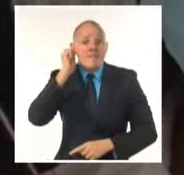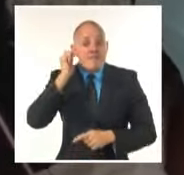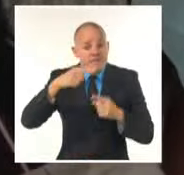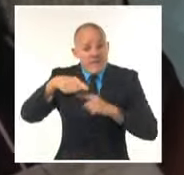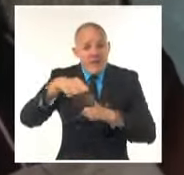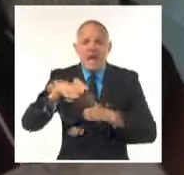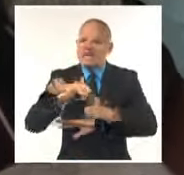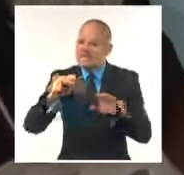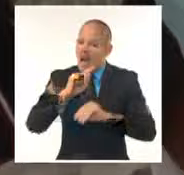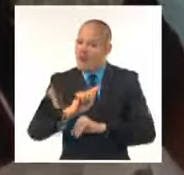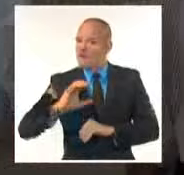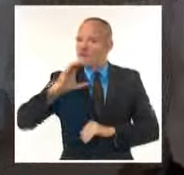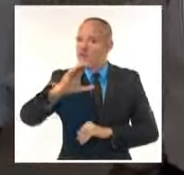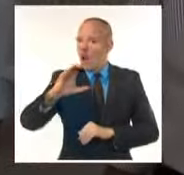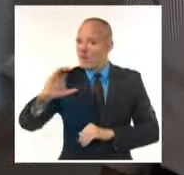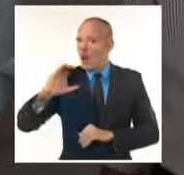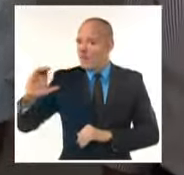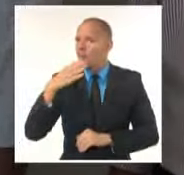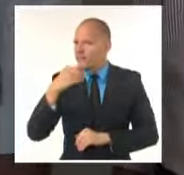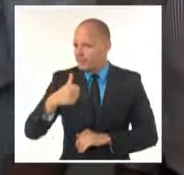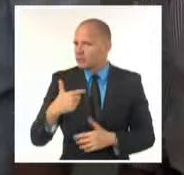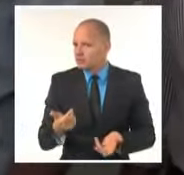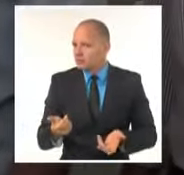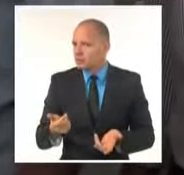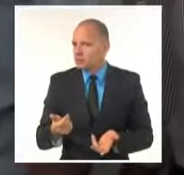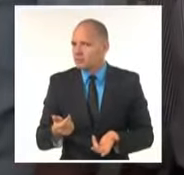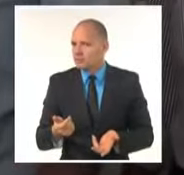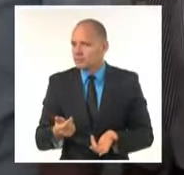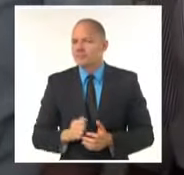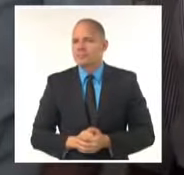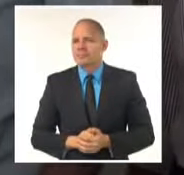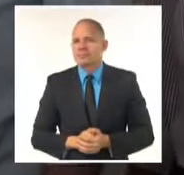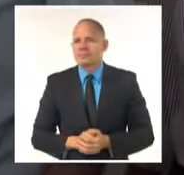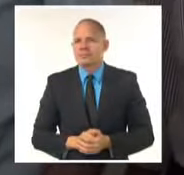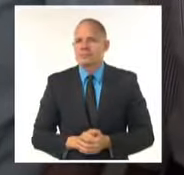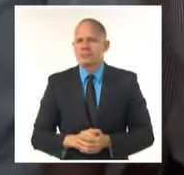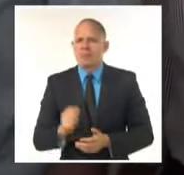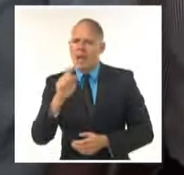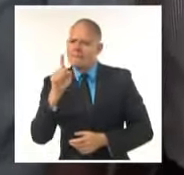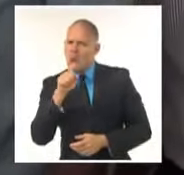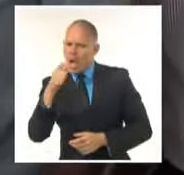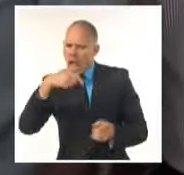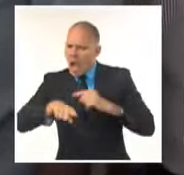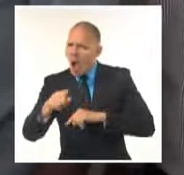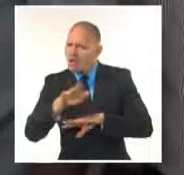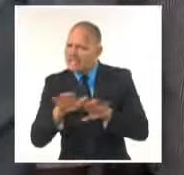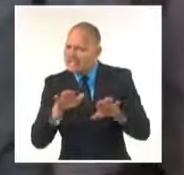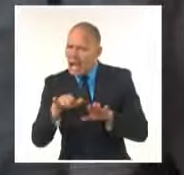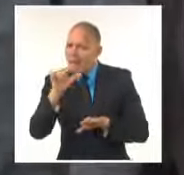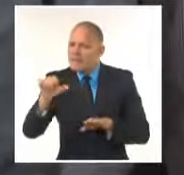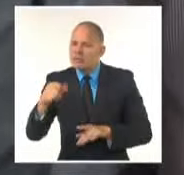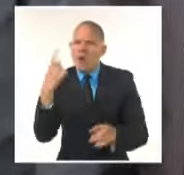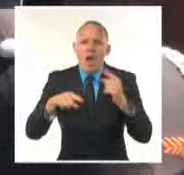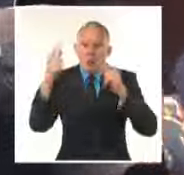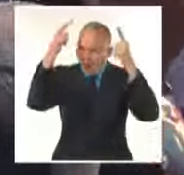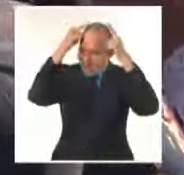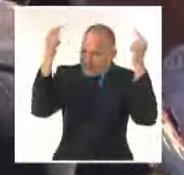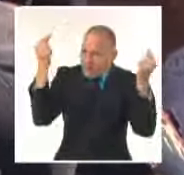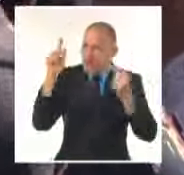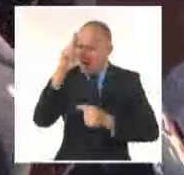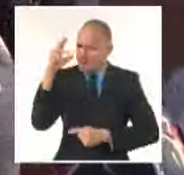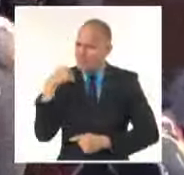el incentivo salarial incremente. ¿Hay personal ahora que quiere reincorporarse? Sí. Se han reincorporado enfermeras